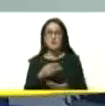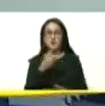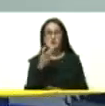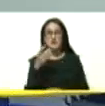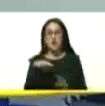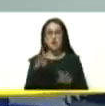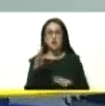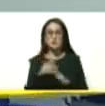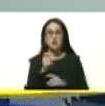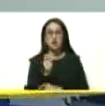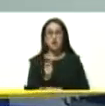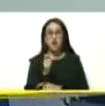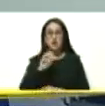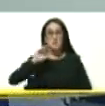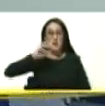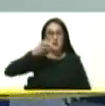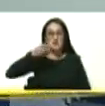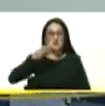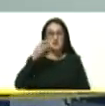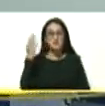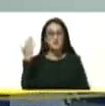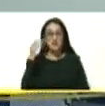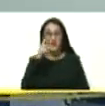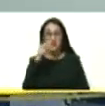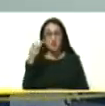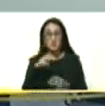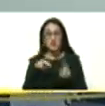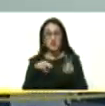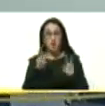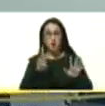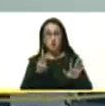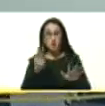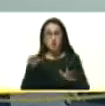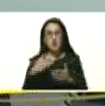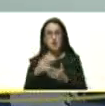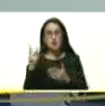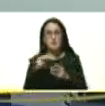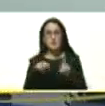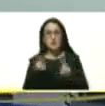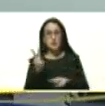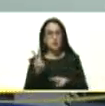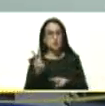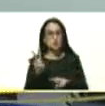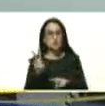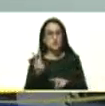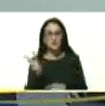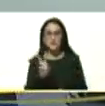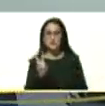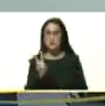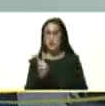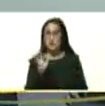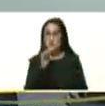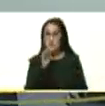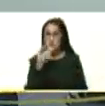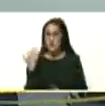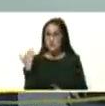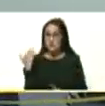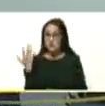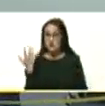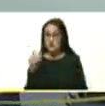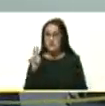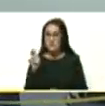2.314.000 toneladas de maíz. Desde el año 2008-2012, en Venezuela no se alcanzaba esa cifra productiva en el caso